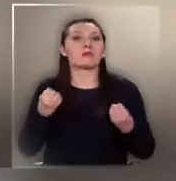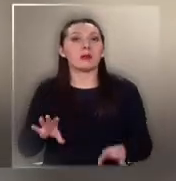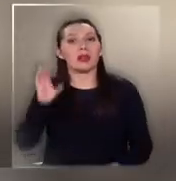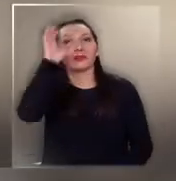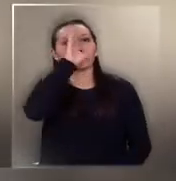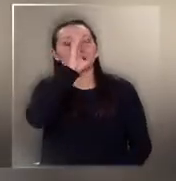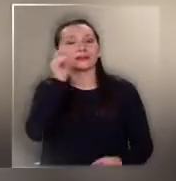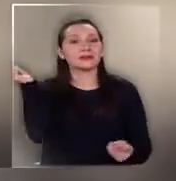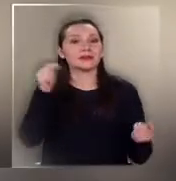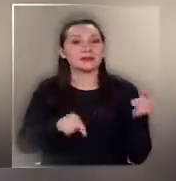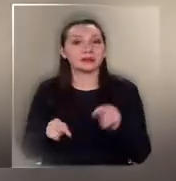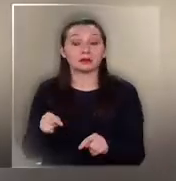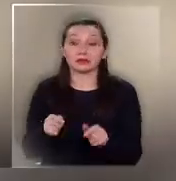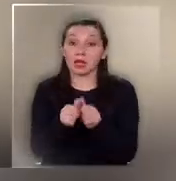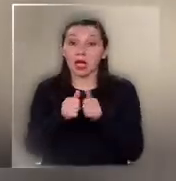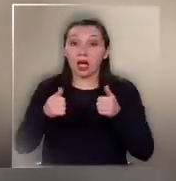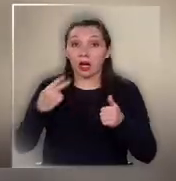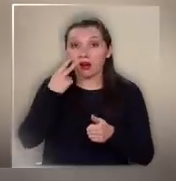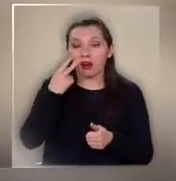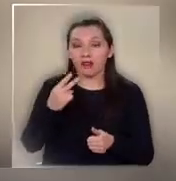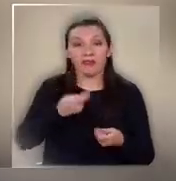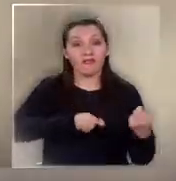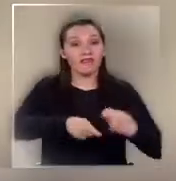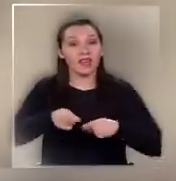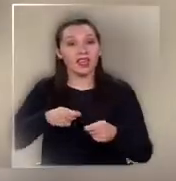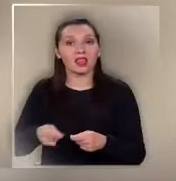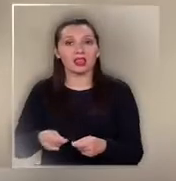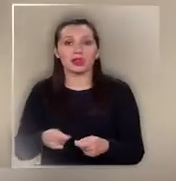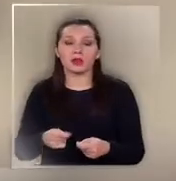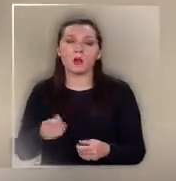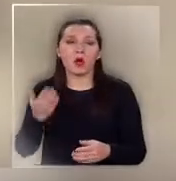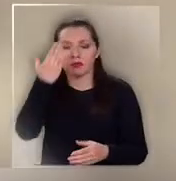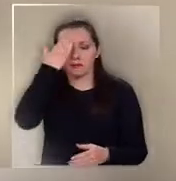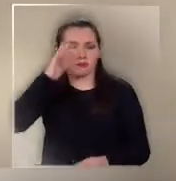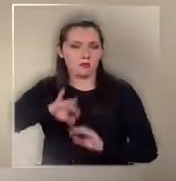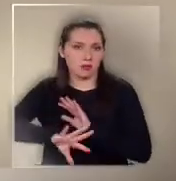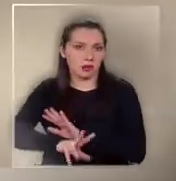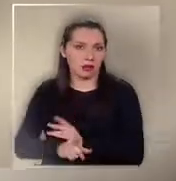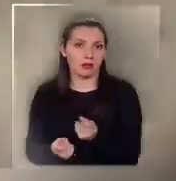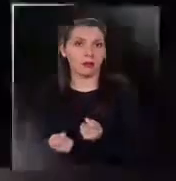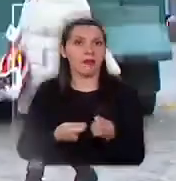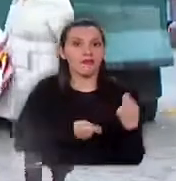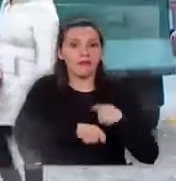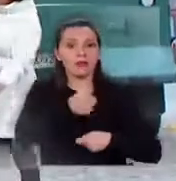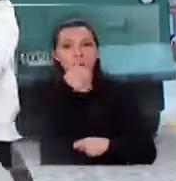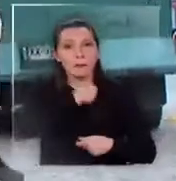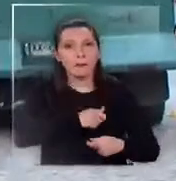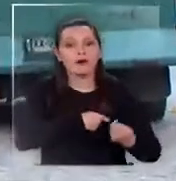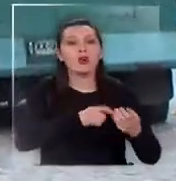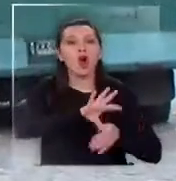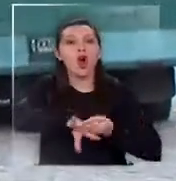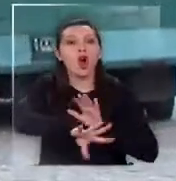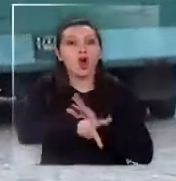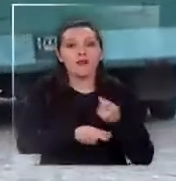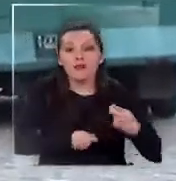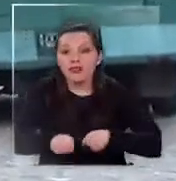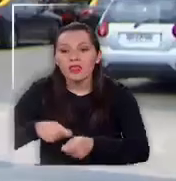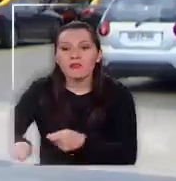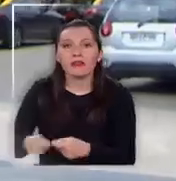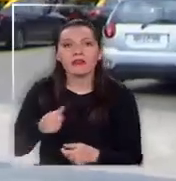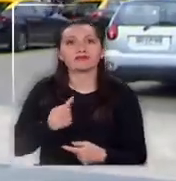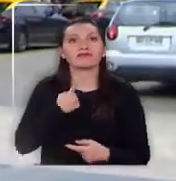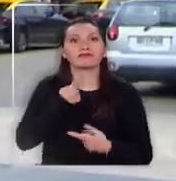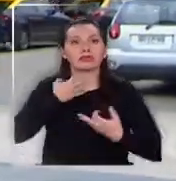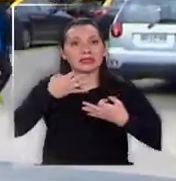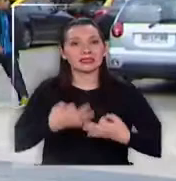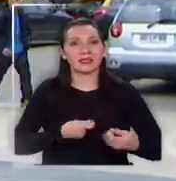las autoridades, estos vendedores se han transformado en criminales. A diario ofrecen mercancía robada, afectando la seguridad y las ventas